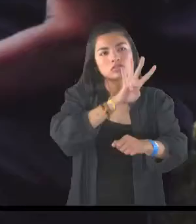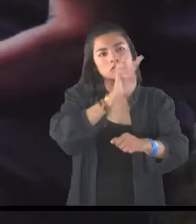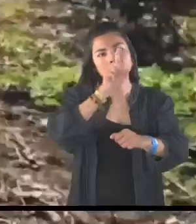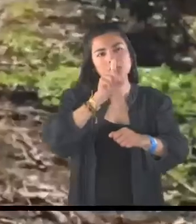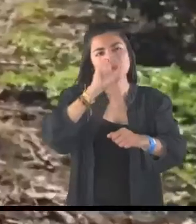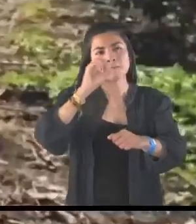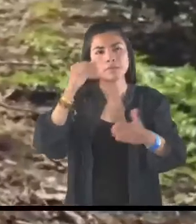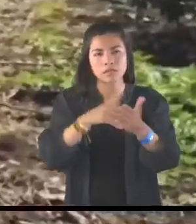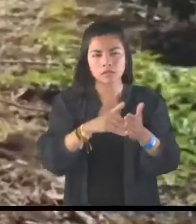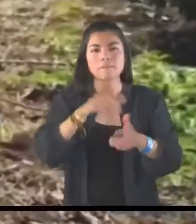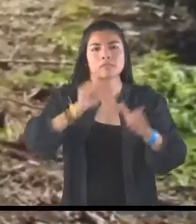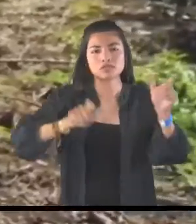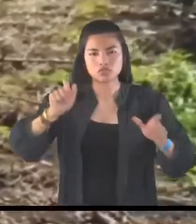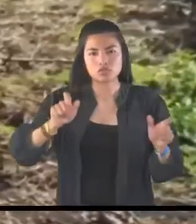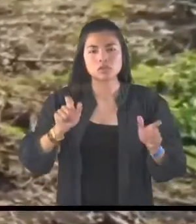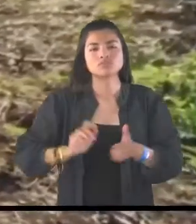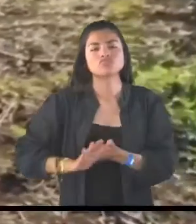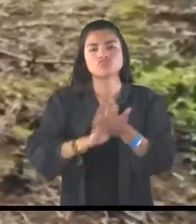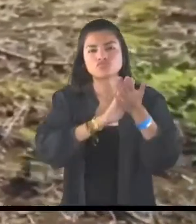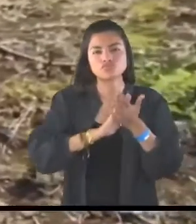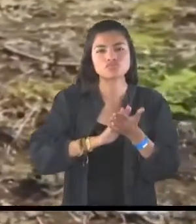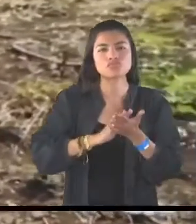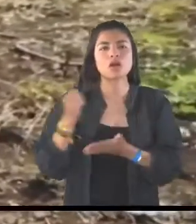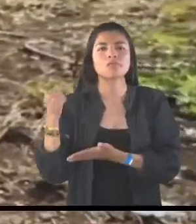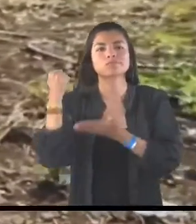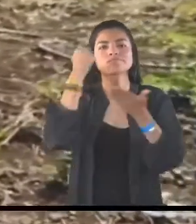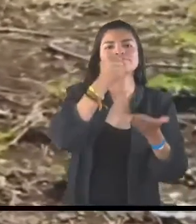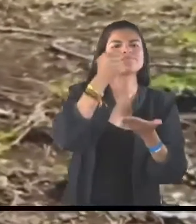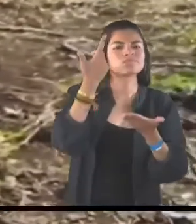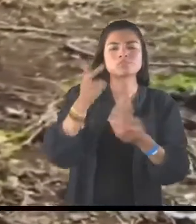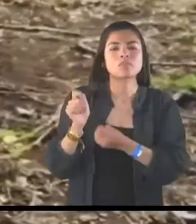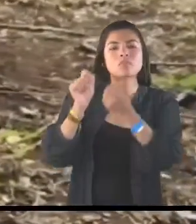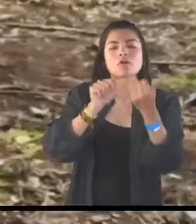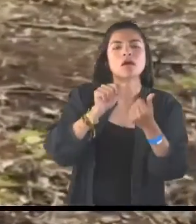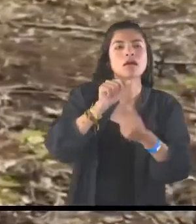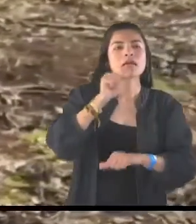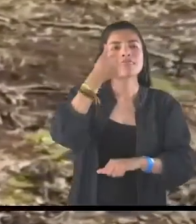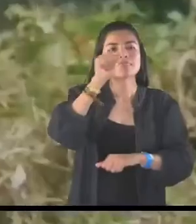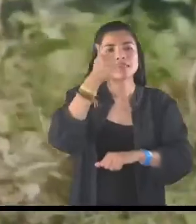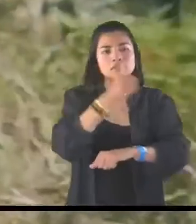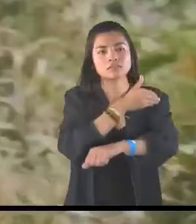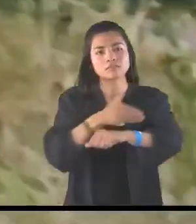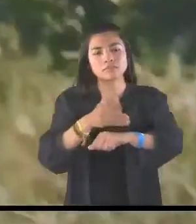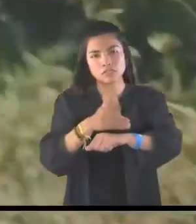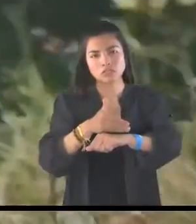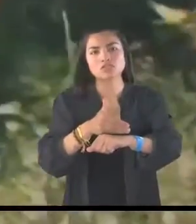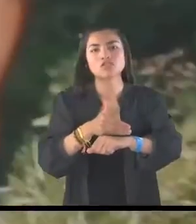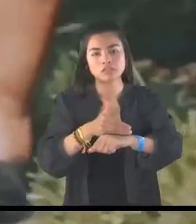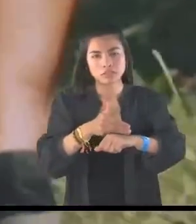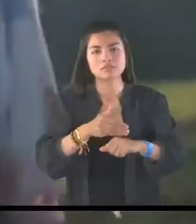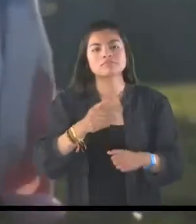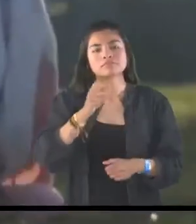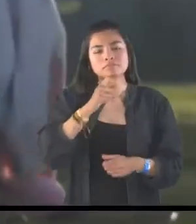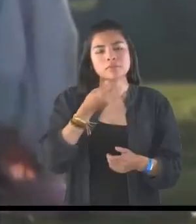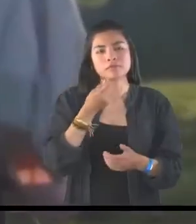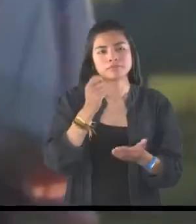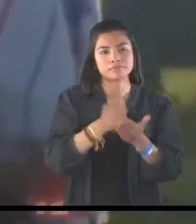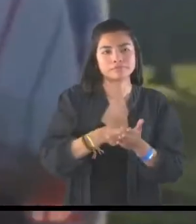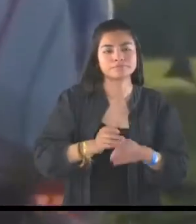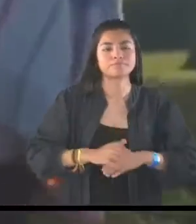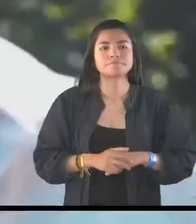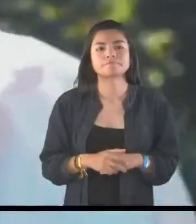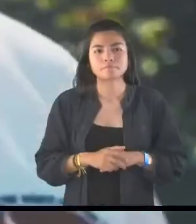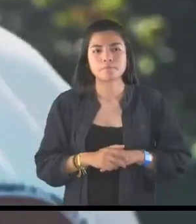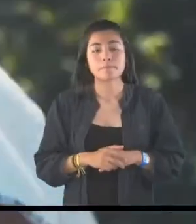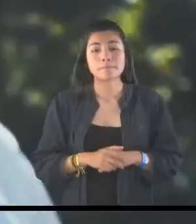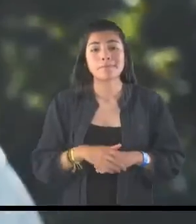1.460.771 personas, representando una inversión de más de 10.9 billones de pesos. Estas cifras son un reflejo de que lo que